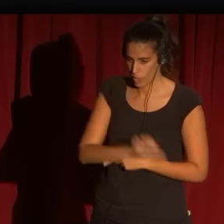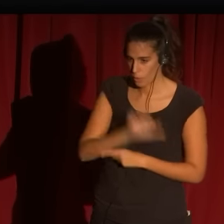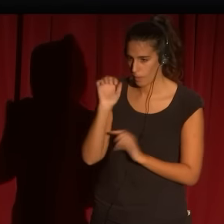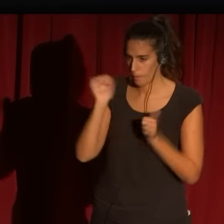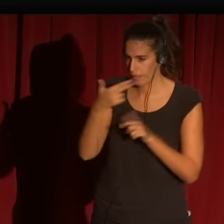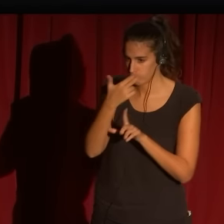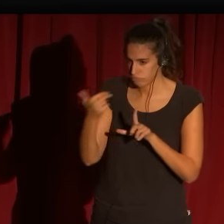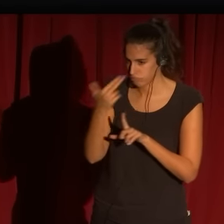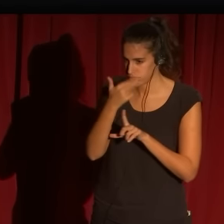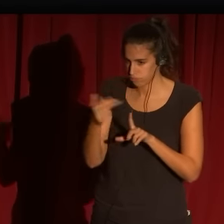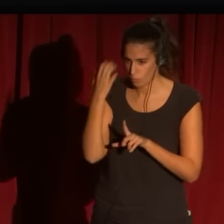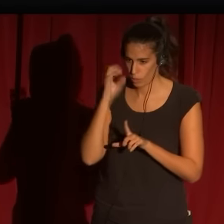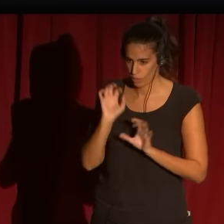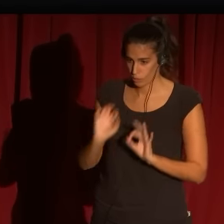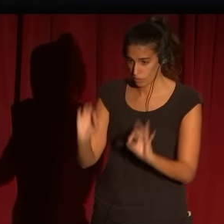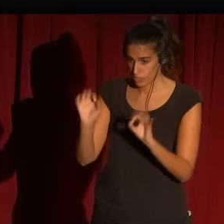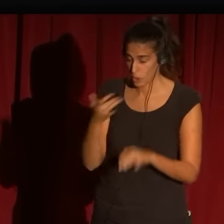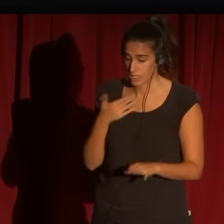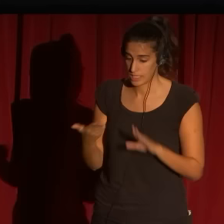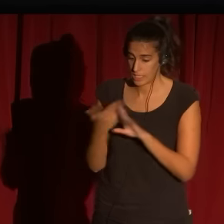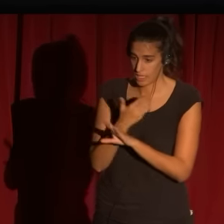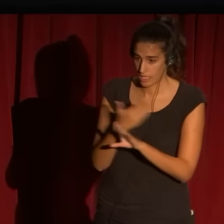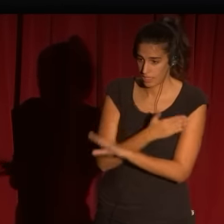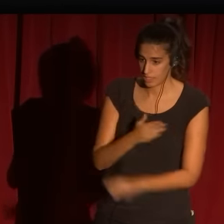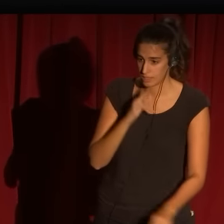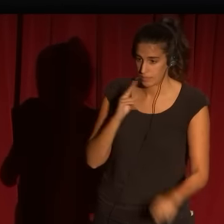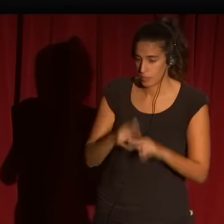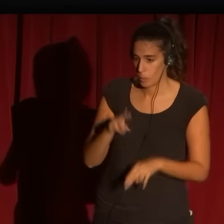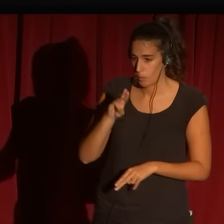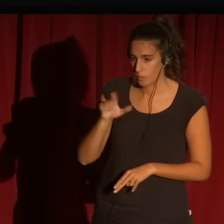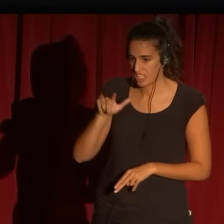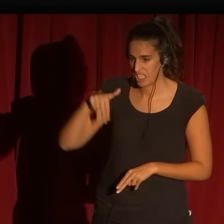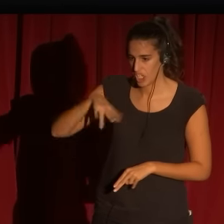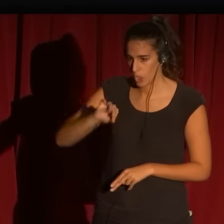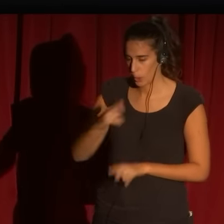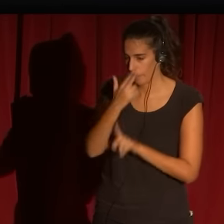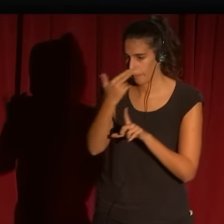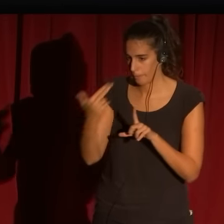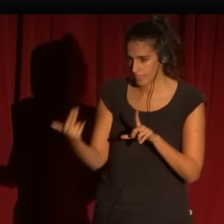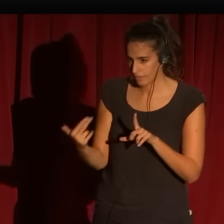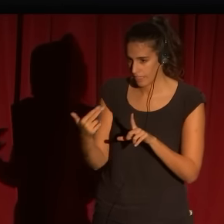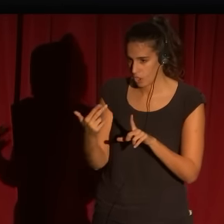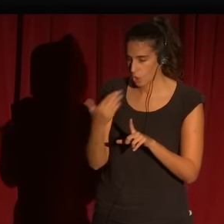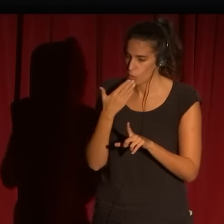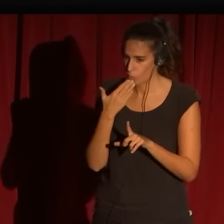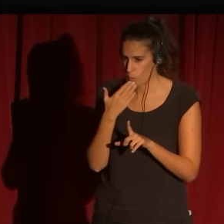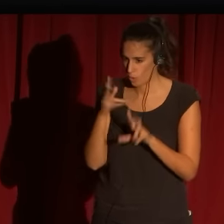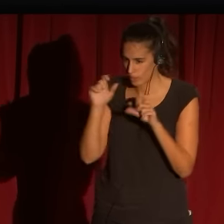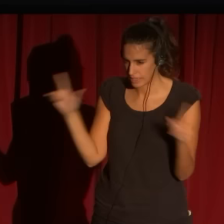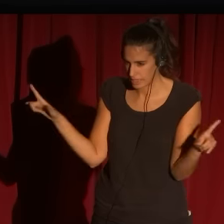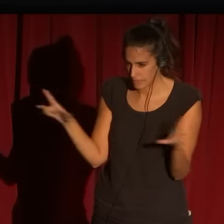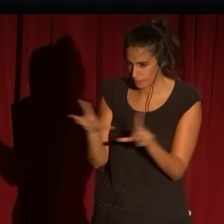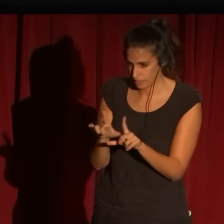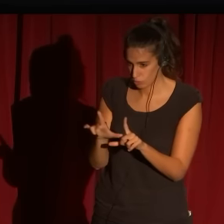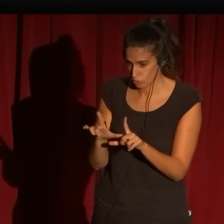en este momento basándose en algunos precedentes que menciona plinio de pintores que pintaban pequeños temas